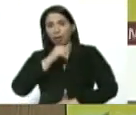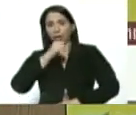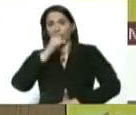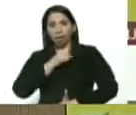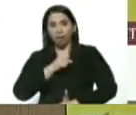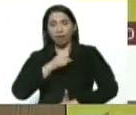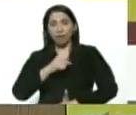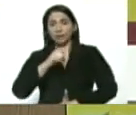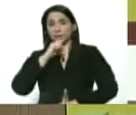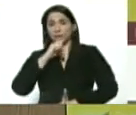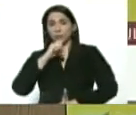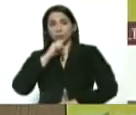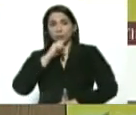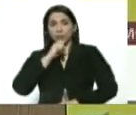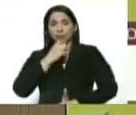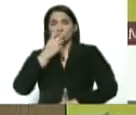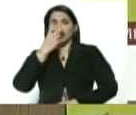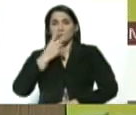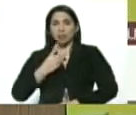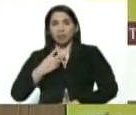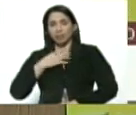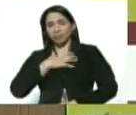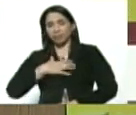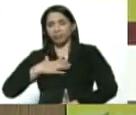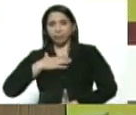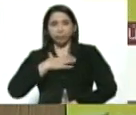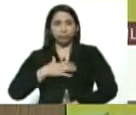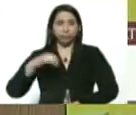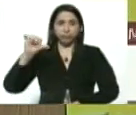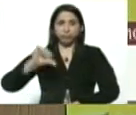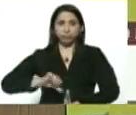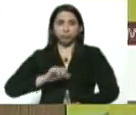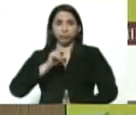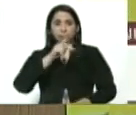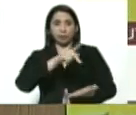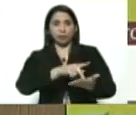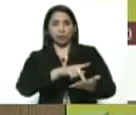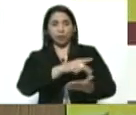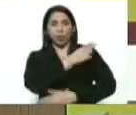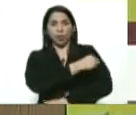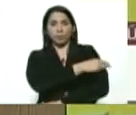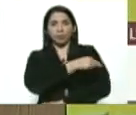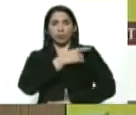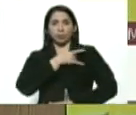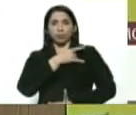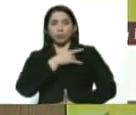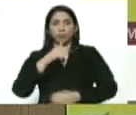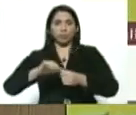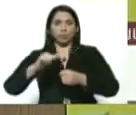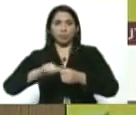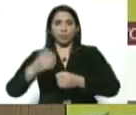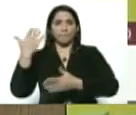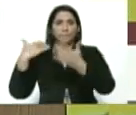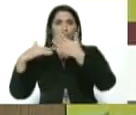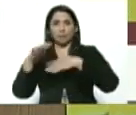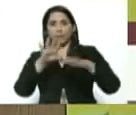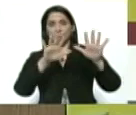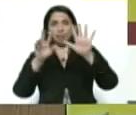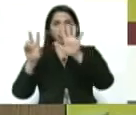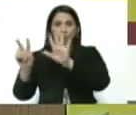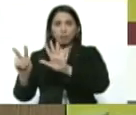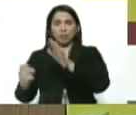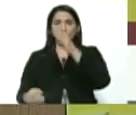para respirar malestar general fue al hospital universitario de maracaibo el pasado 17 de